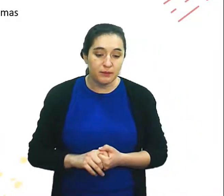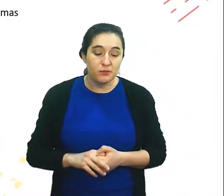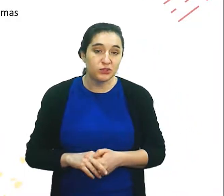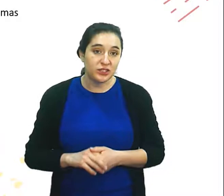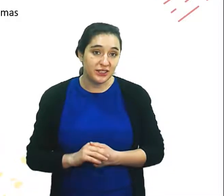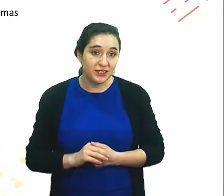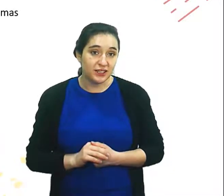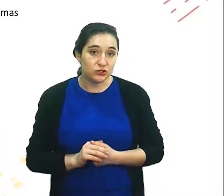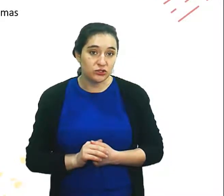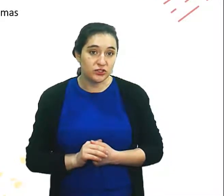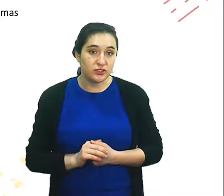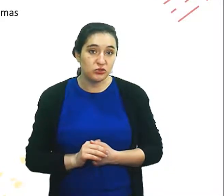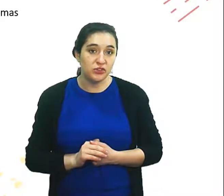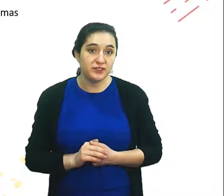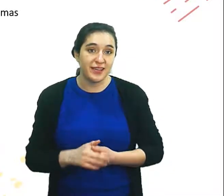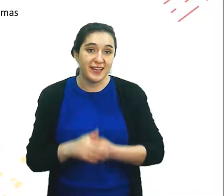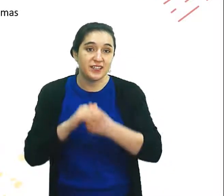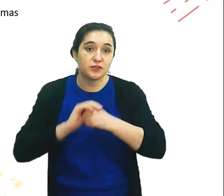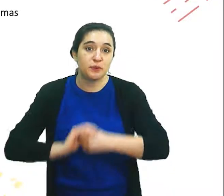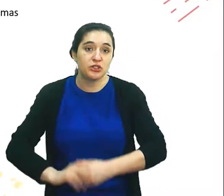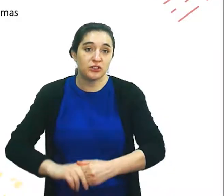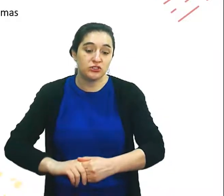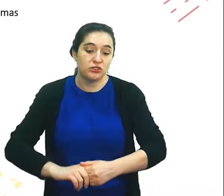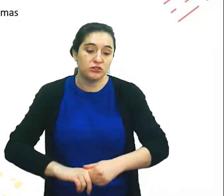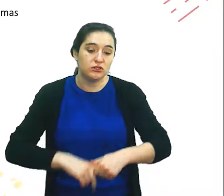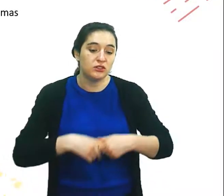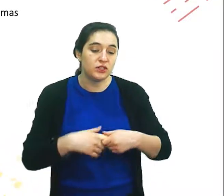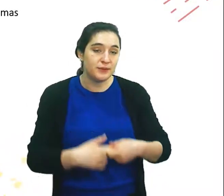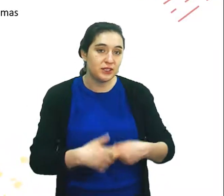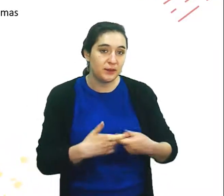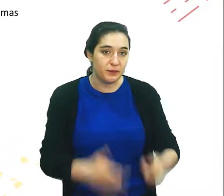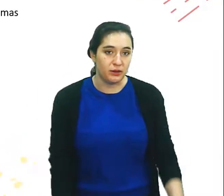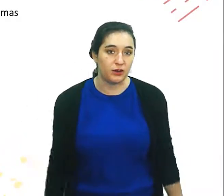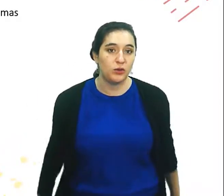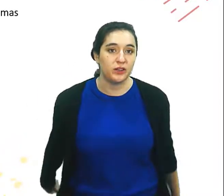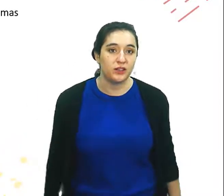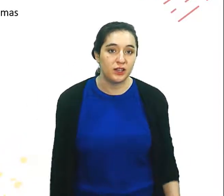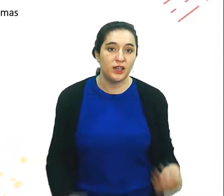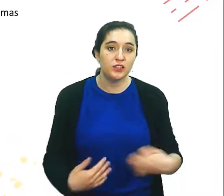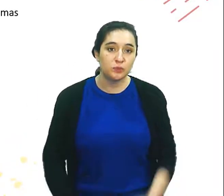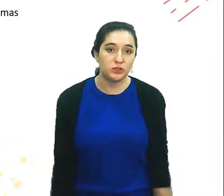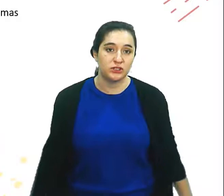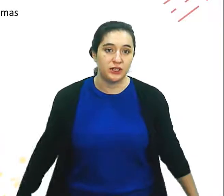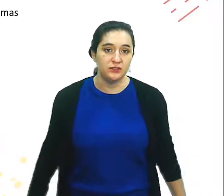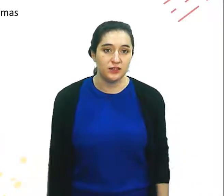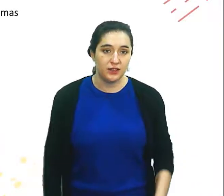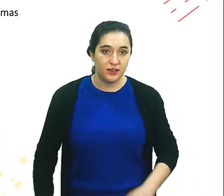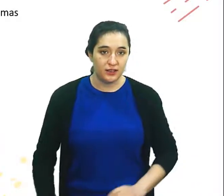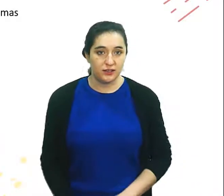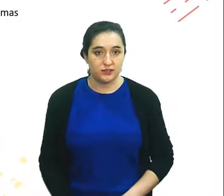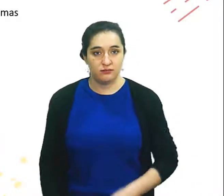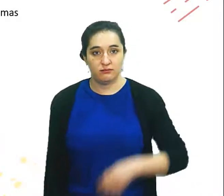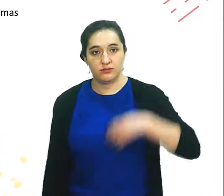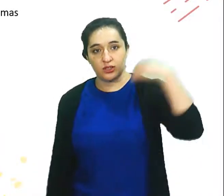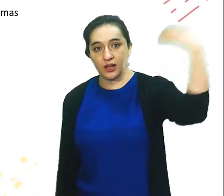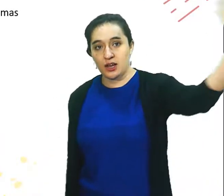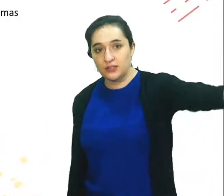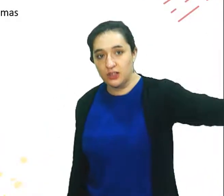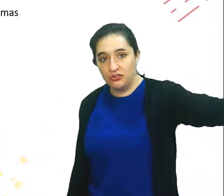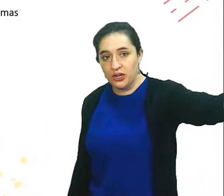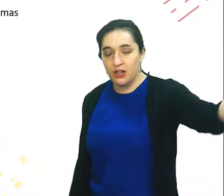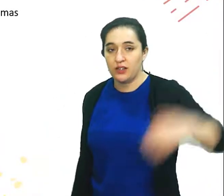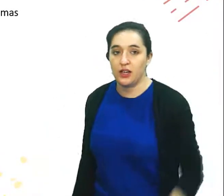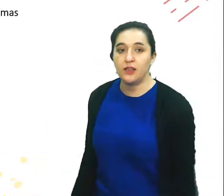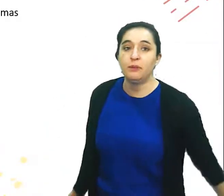también vamos a tener entonces a su vez exportación de materias primas. Recuerden que exportar es sacar